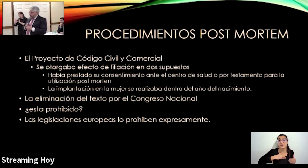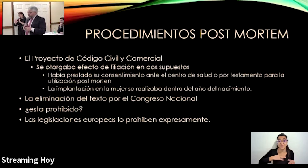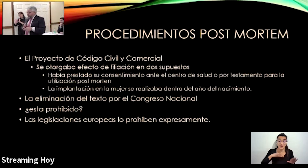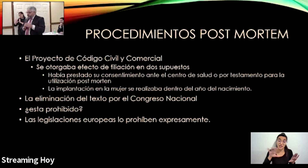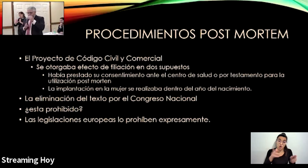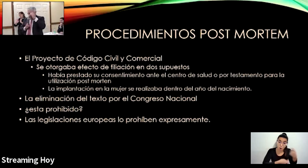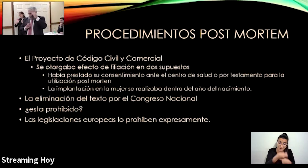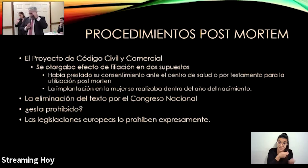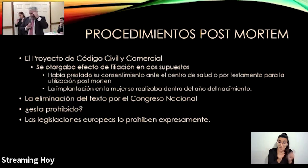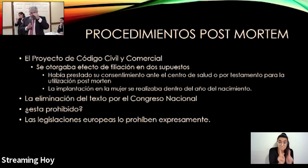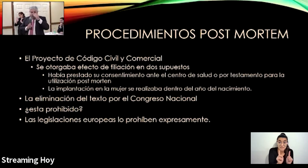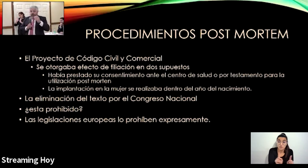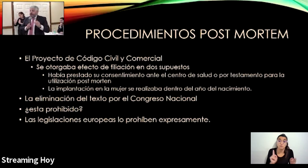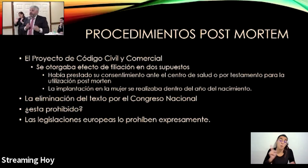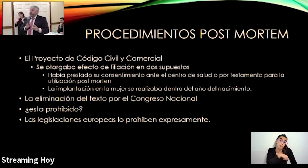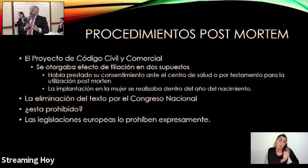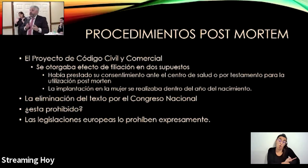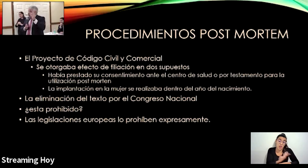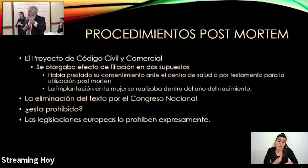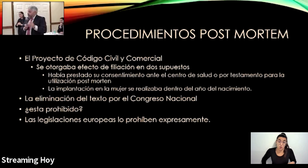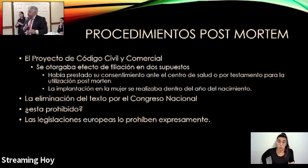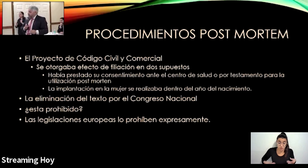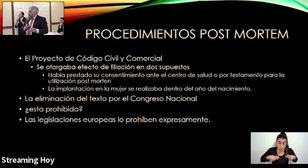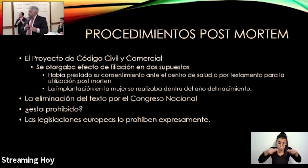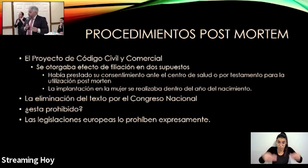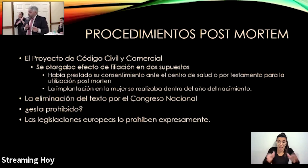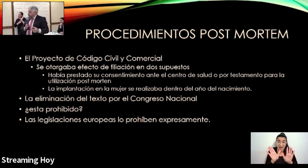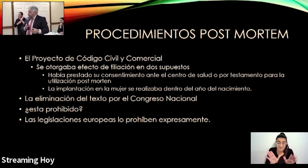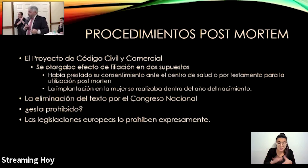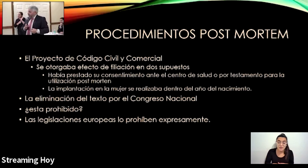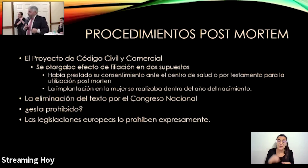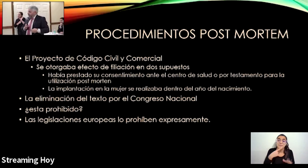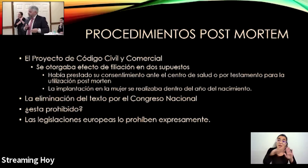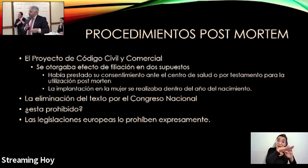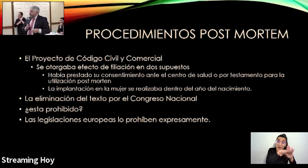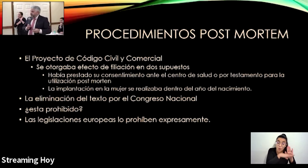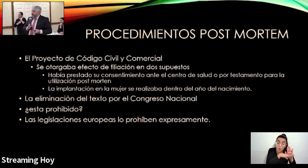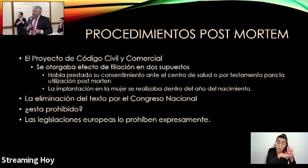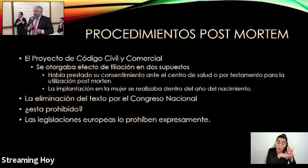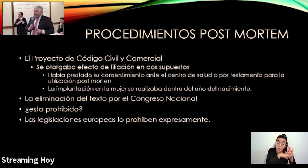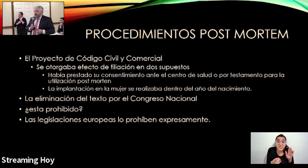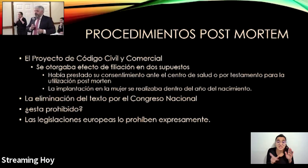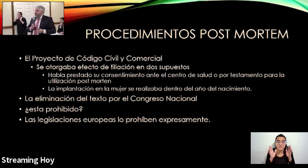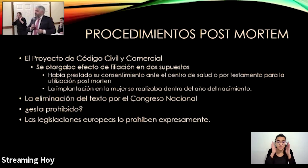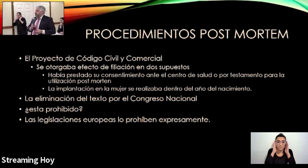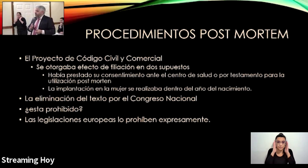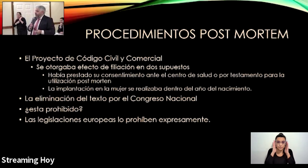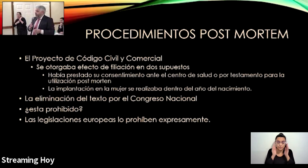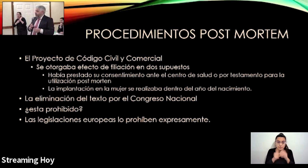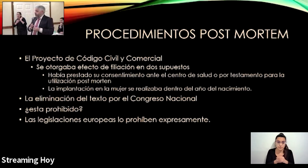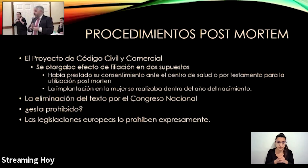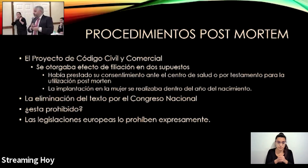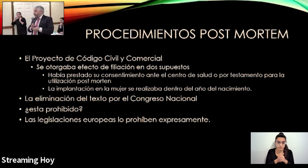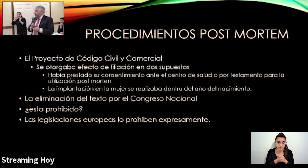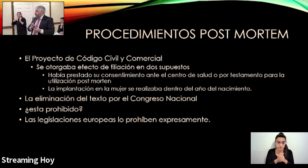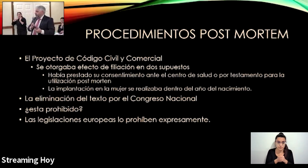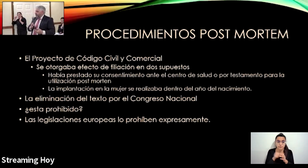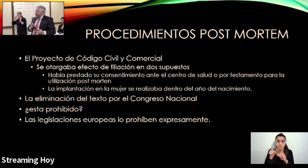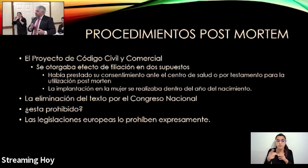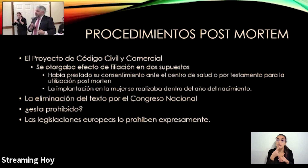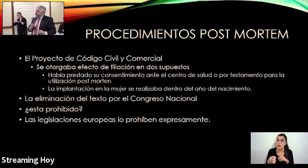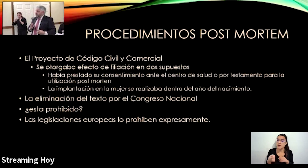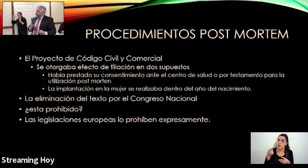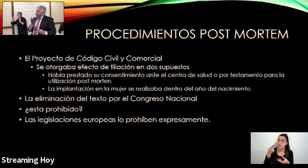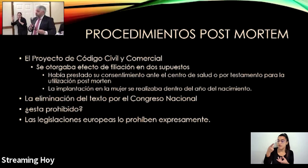del Poder Ejecutivo al Congreso, regulaba la filiación